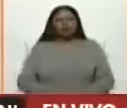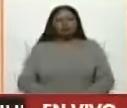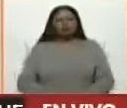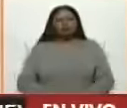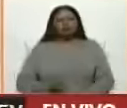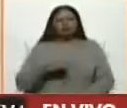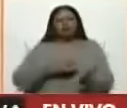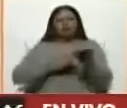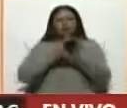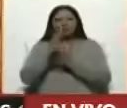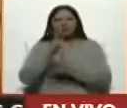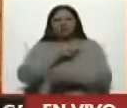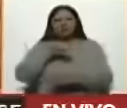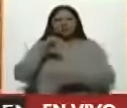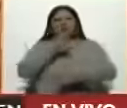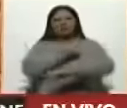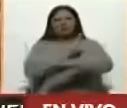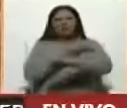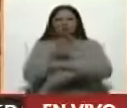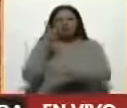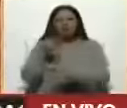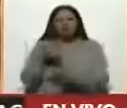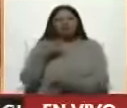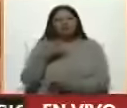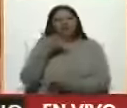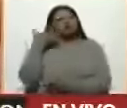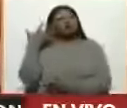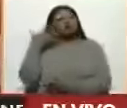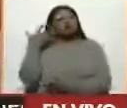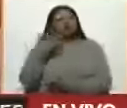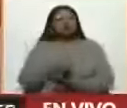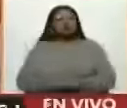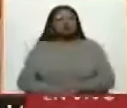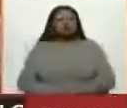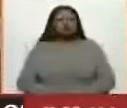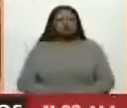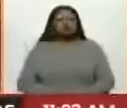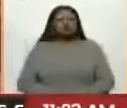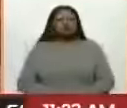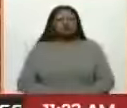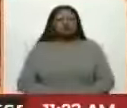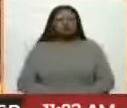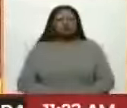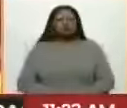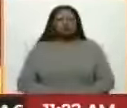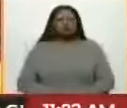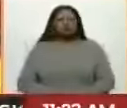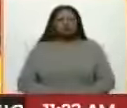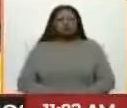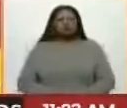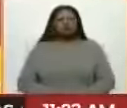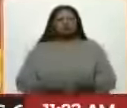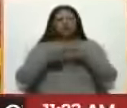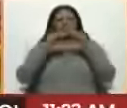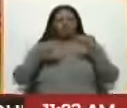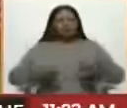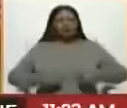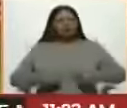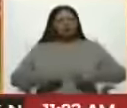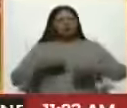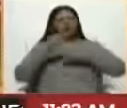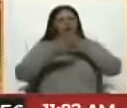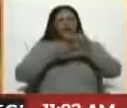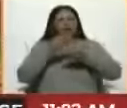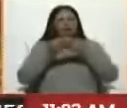lealtad, por la fuerza. Ustedes tienen que sentirse orgullosos, orgullosos de todo el esfuerzo que ha hecho.